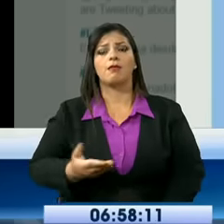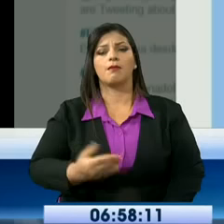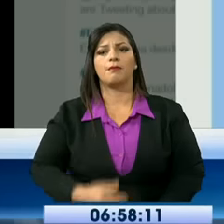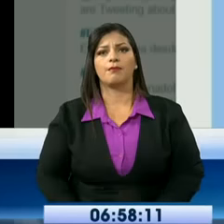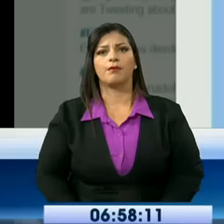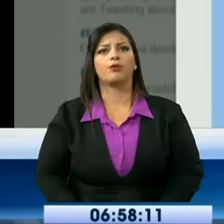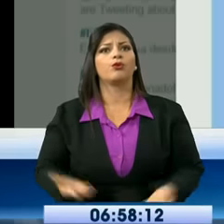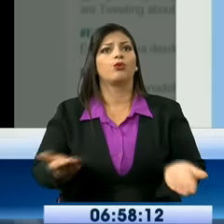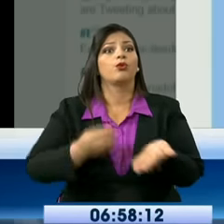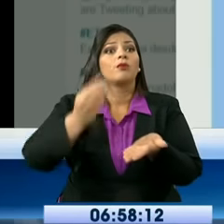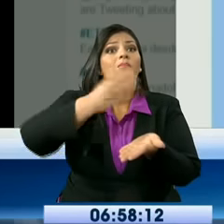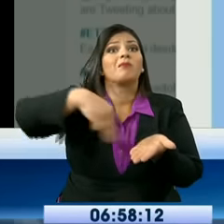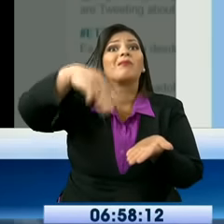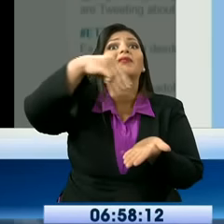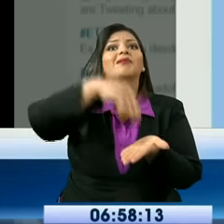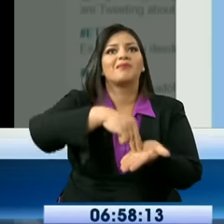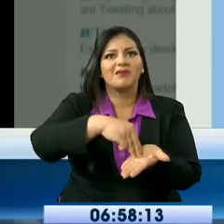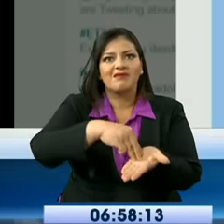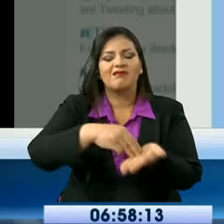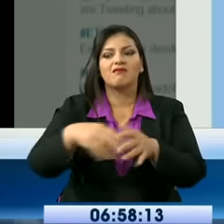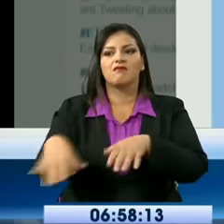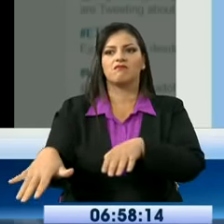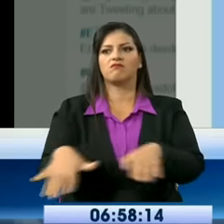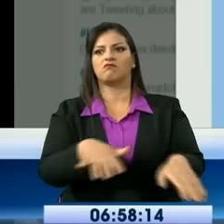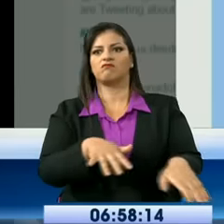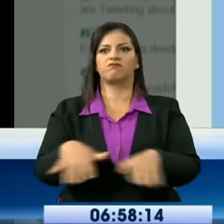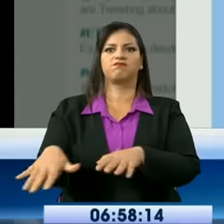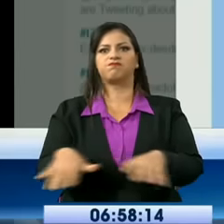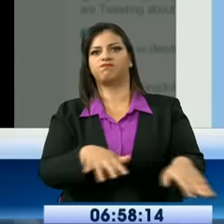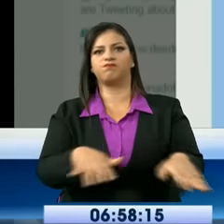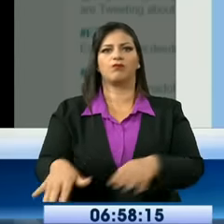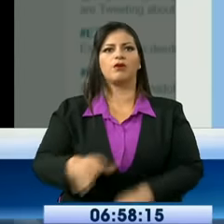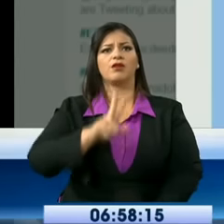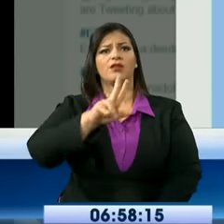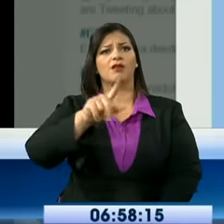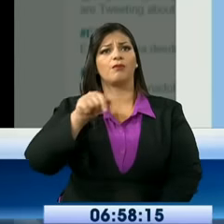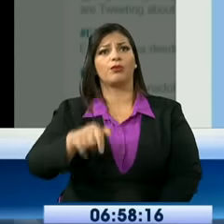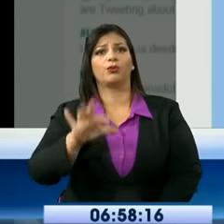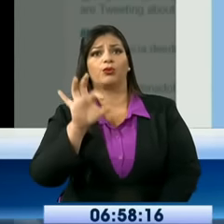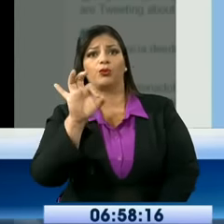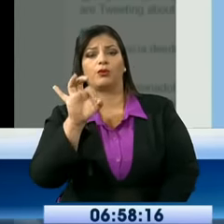madrugada en Manabí. La magnitud 3.9 grados en la escala de Richter